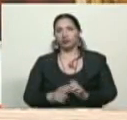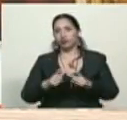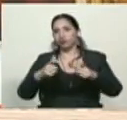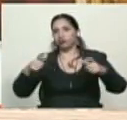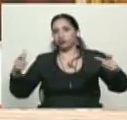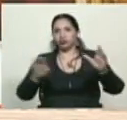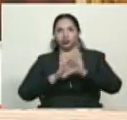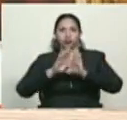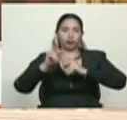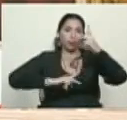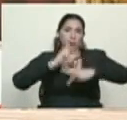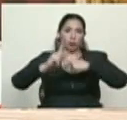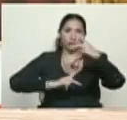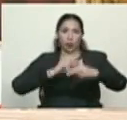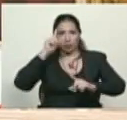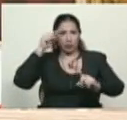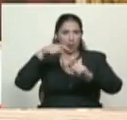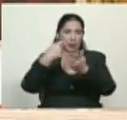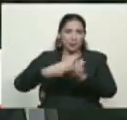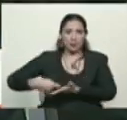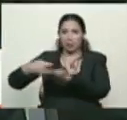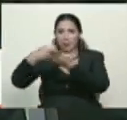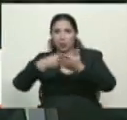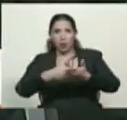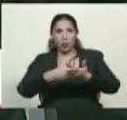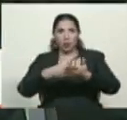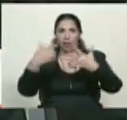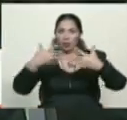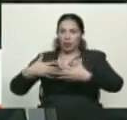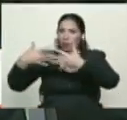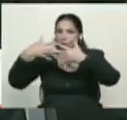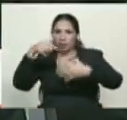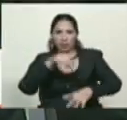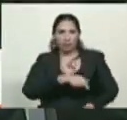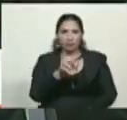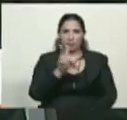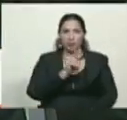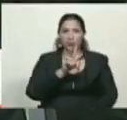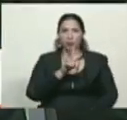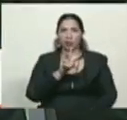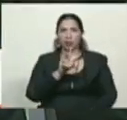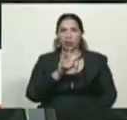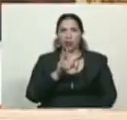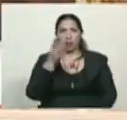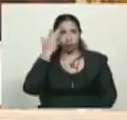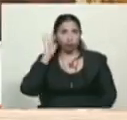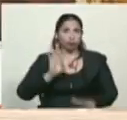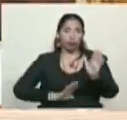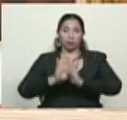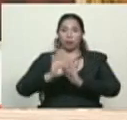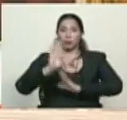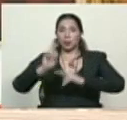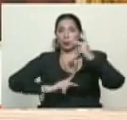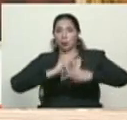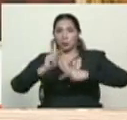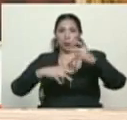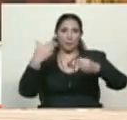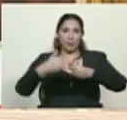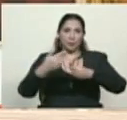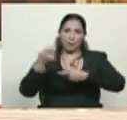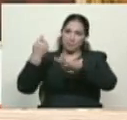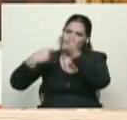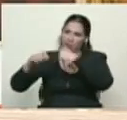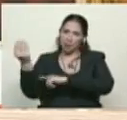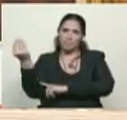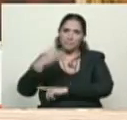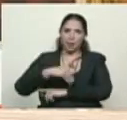como estamos estimando con inversiones estadounidenses en Venezuela, estamos estimando crecer en producción petrolera para vender más petróleo a